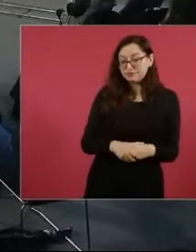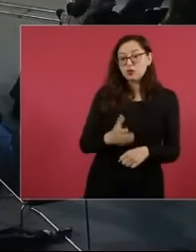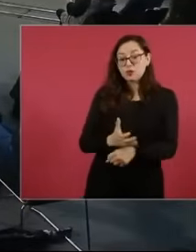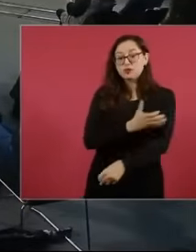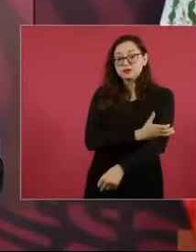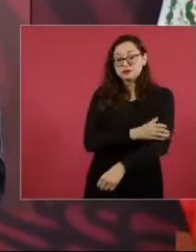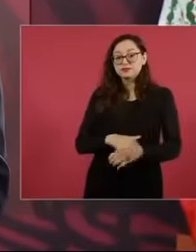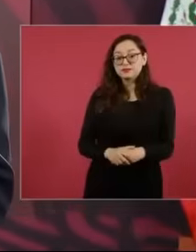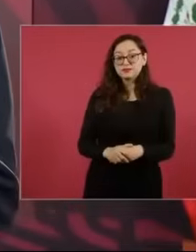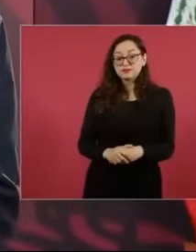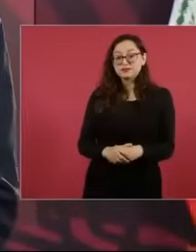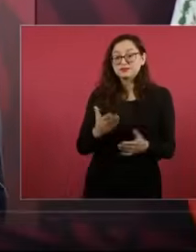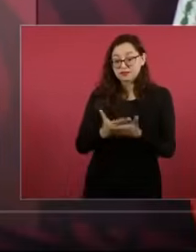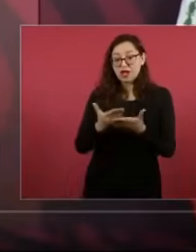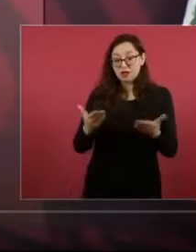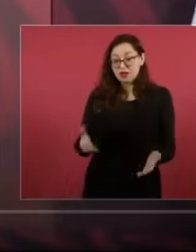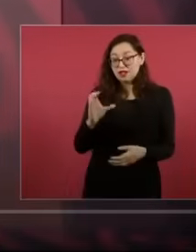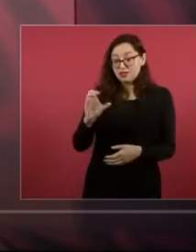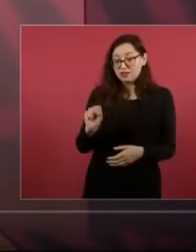estar con Claudia hoy.